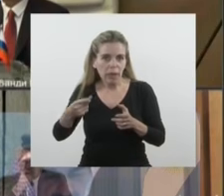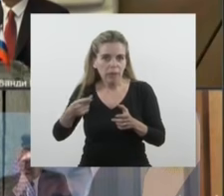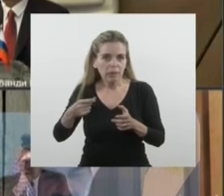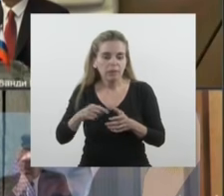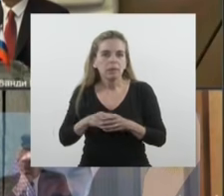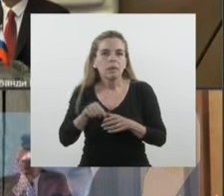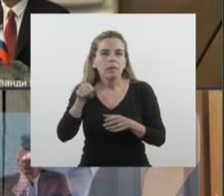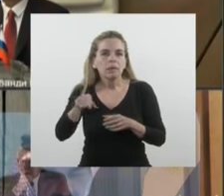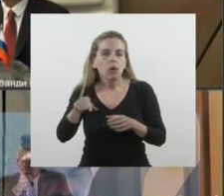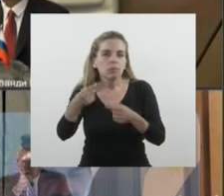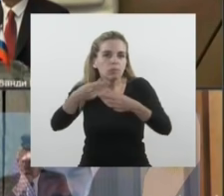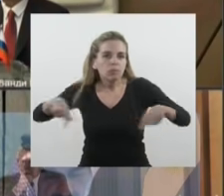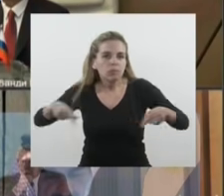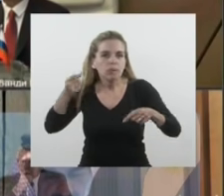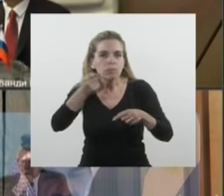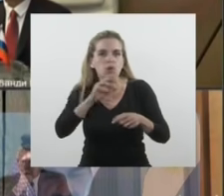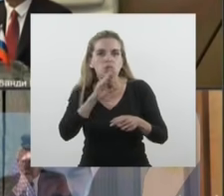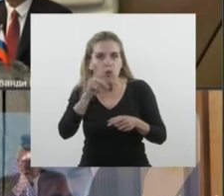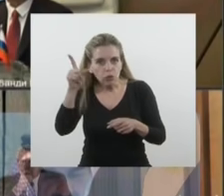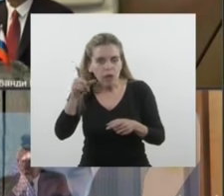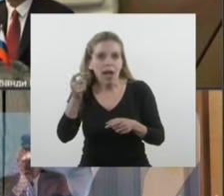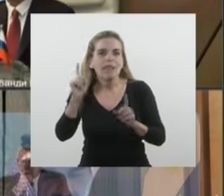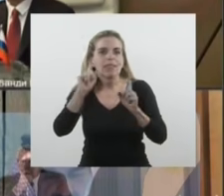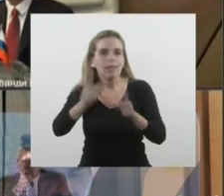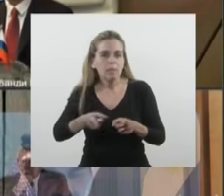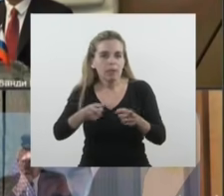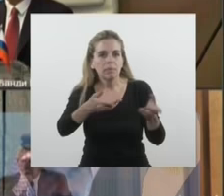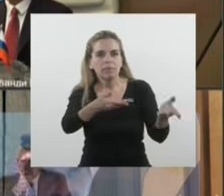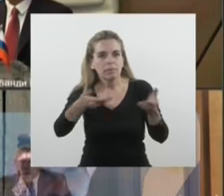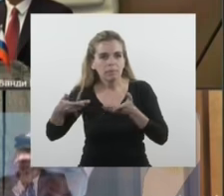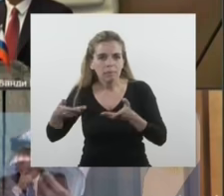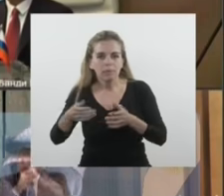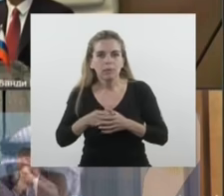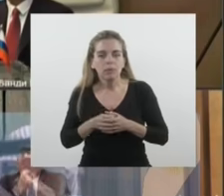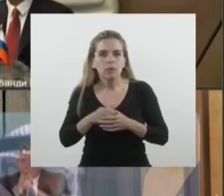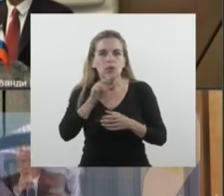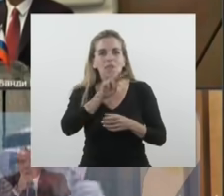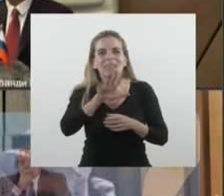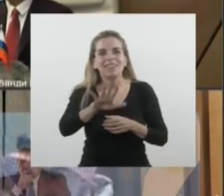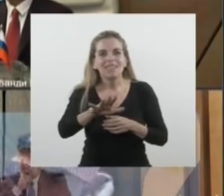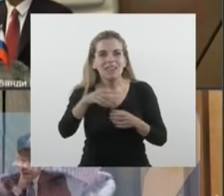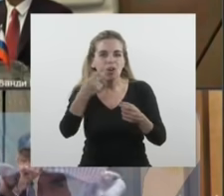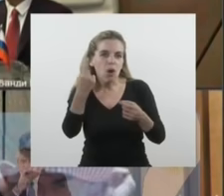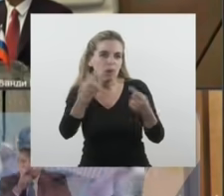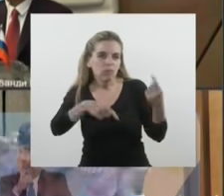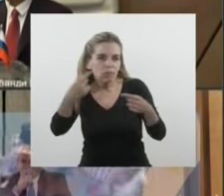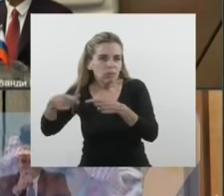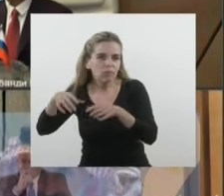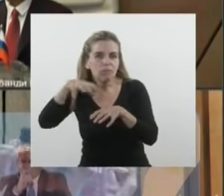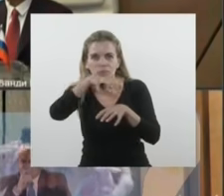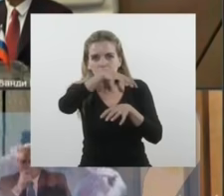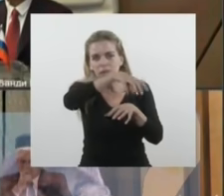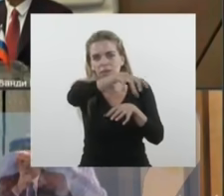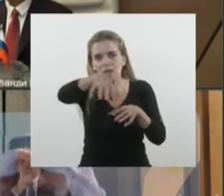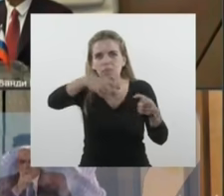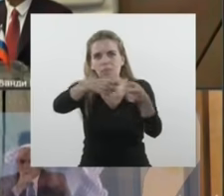proyectos más emblemáticos de rusia también invitamos 25 productores de